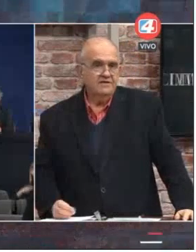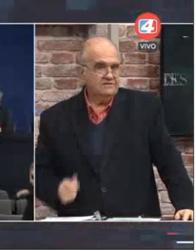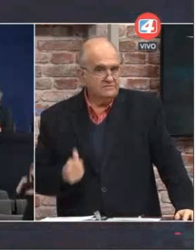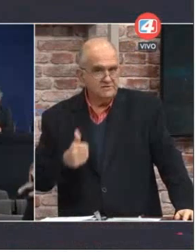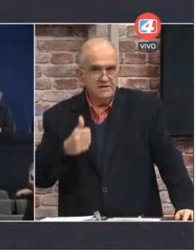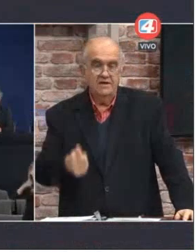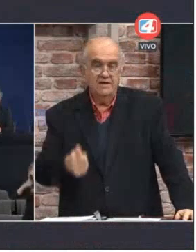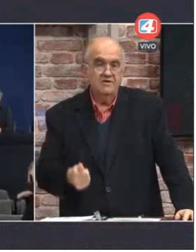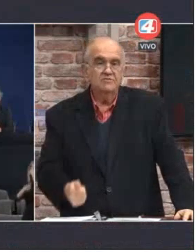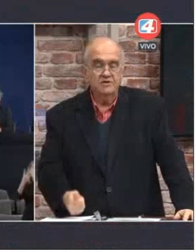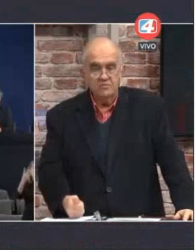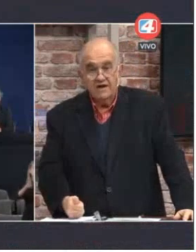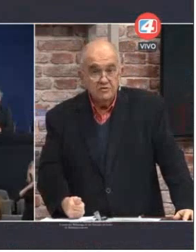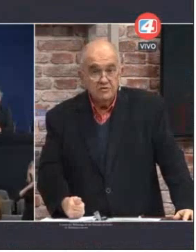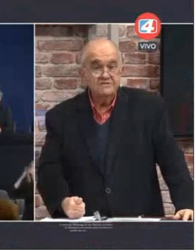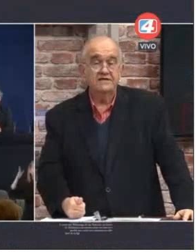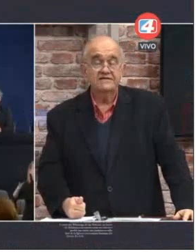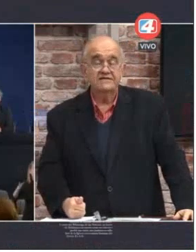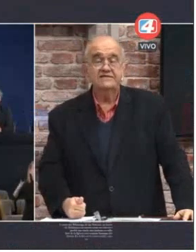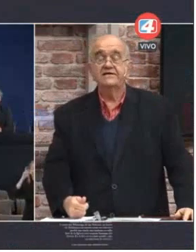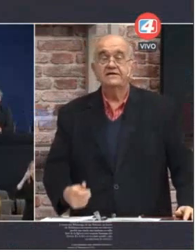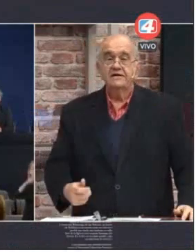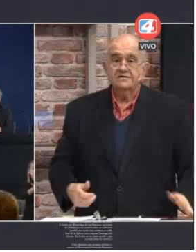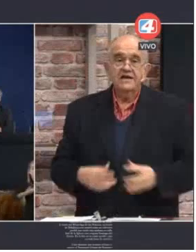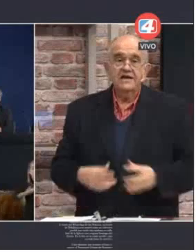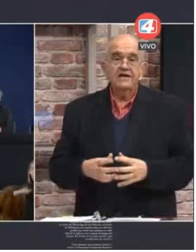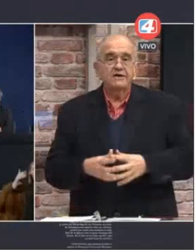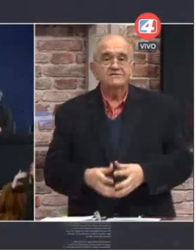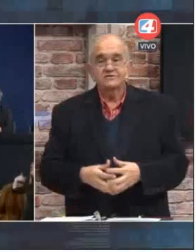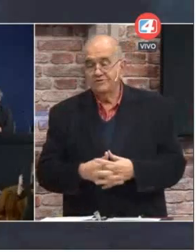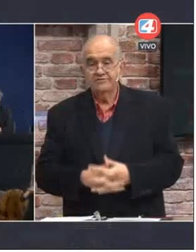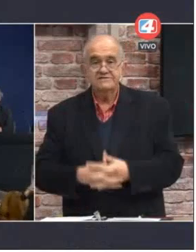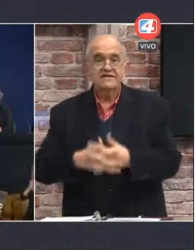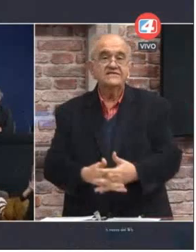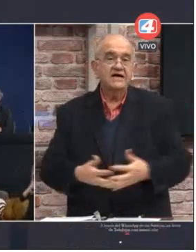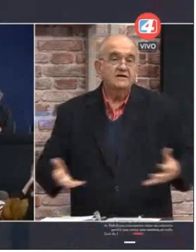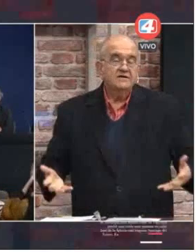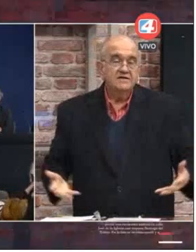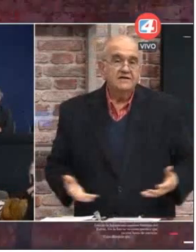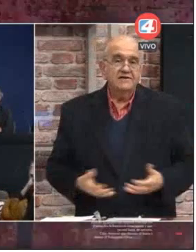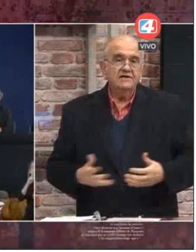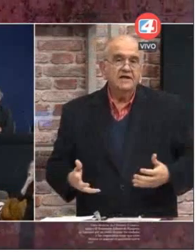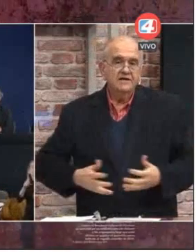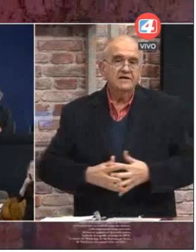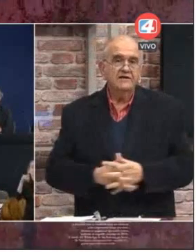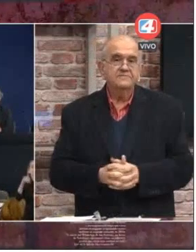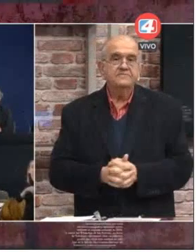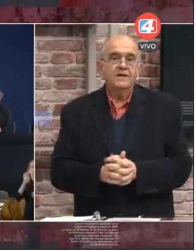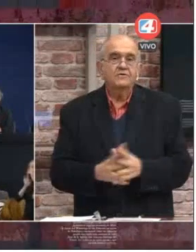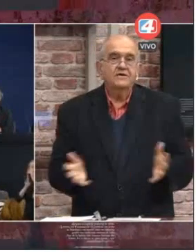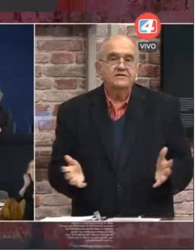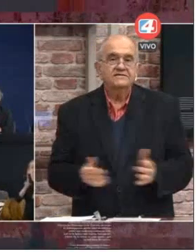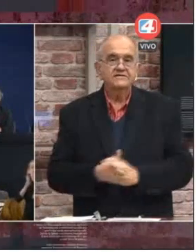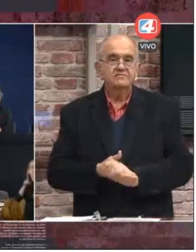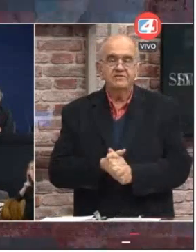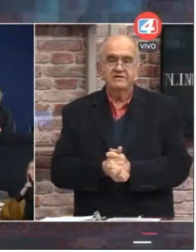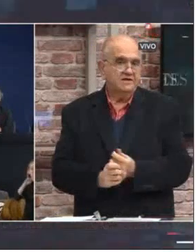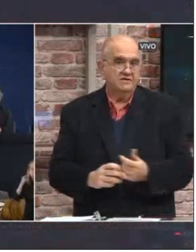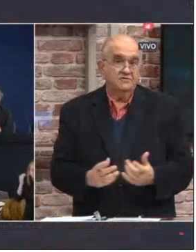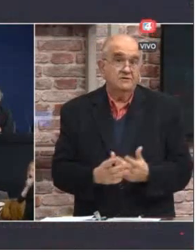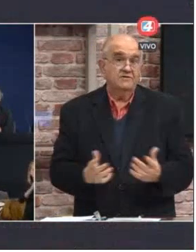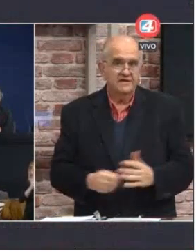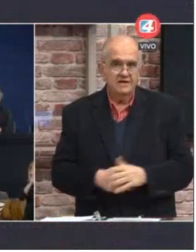piedras o sea ni hablemos de juan grabois que le exige el salario básico universal ya y la realidad es que lo que dice servir